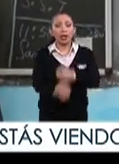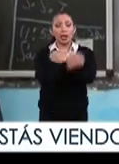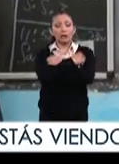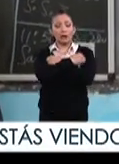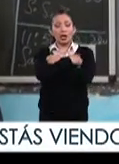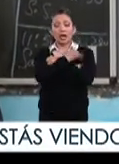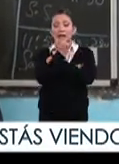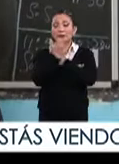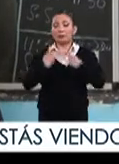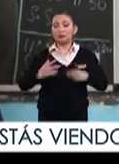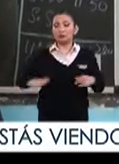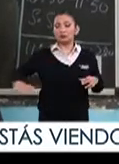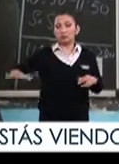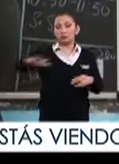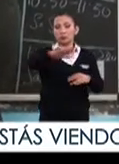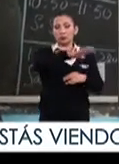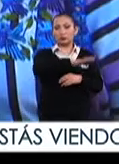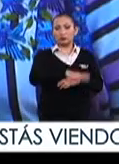Educación y sociedad.